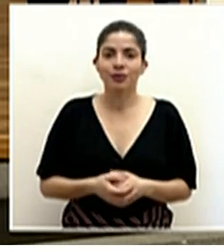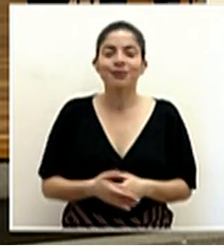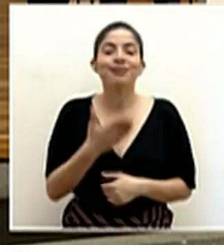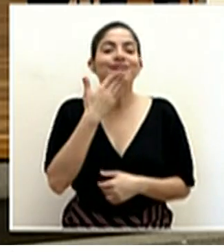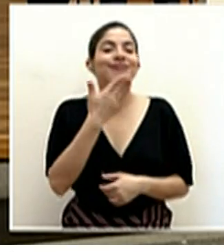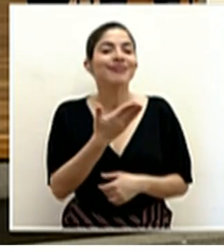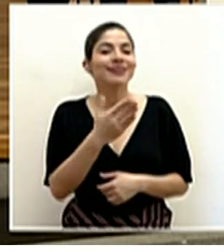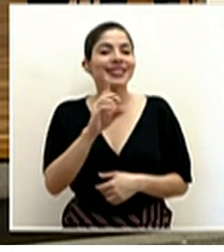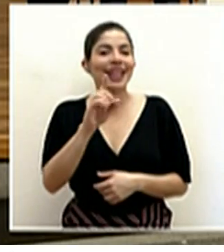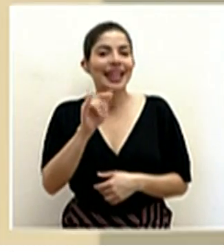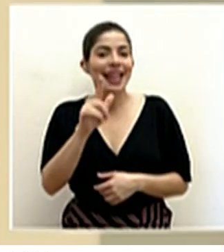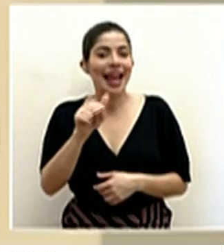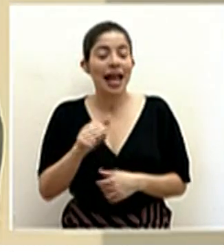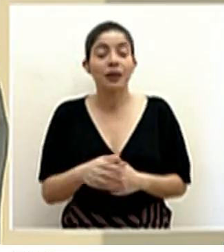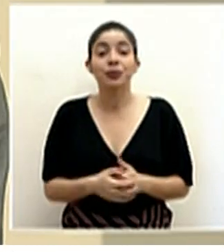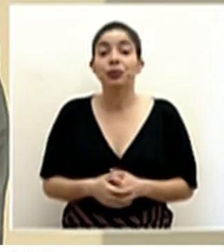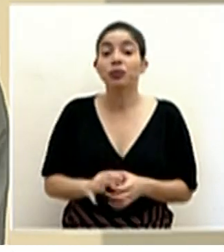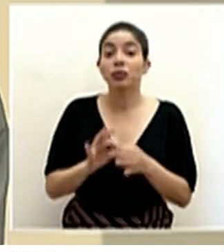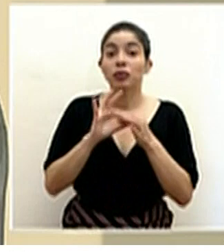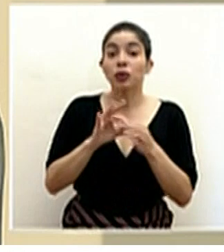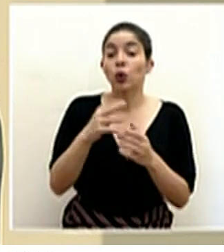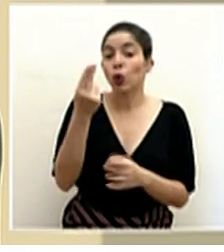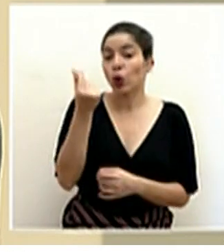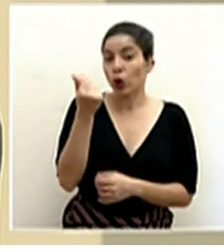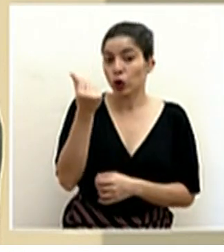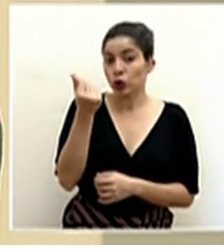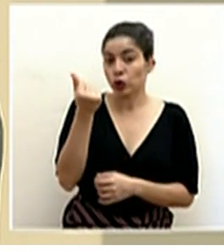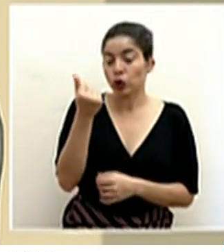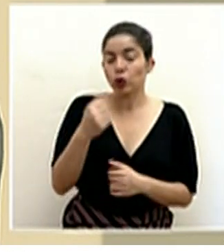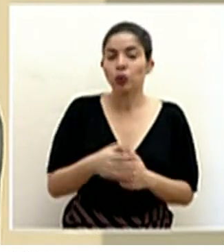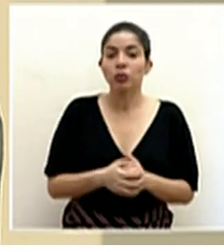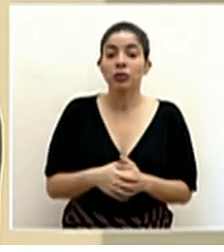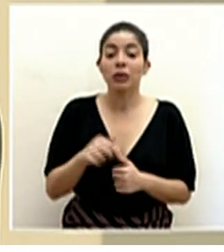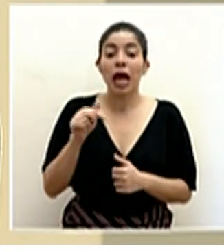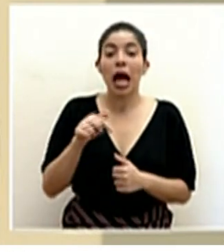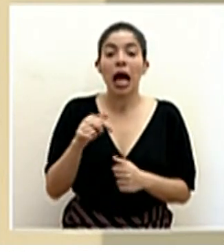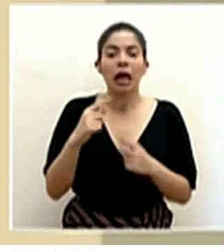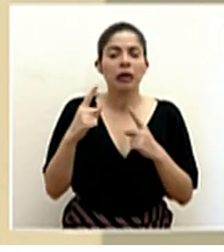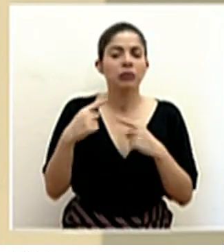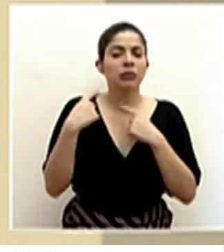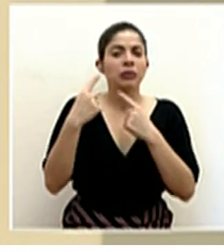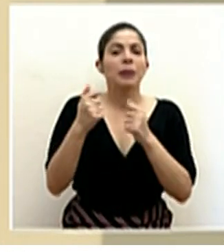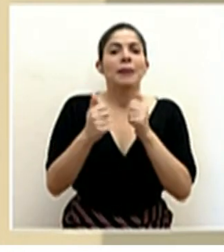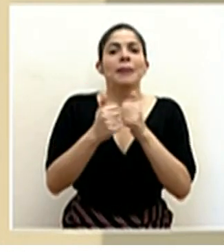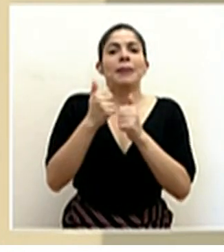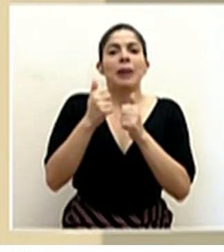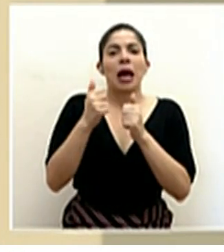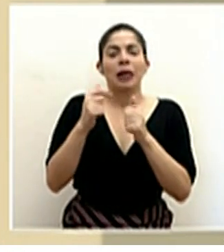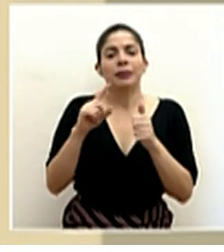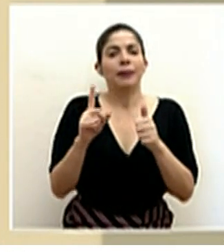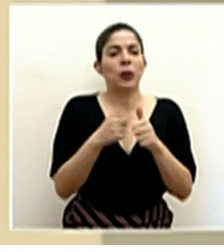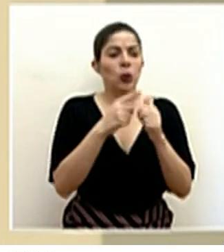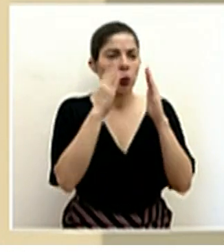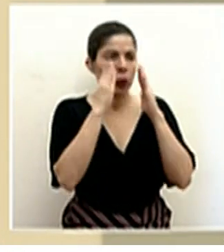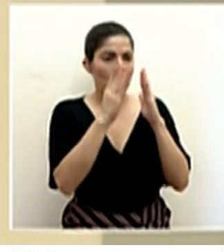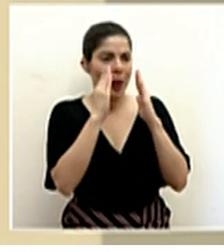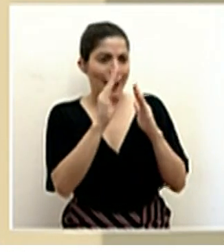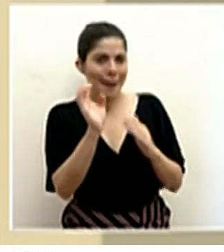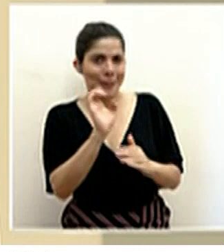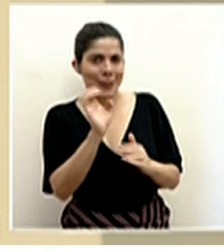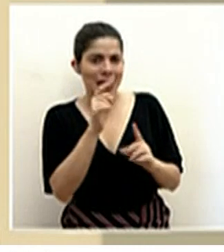Gracias, doña Diala. Respecto a los costos, acá ha prevalecido más la atención de la emergencia y ver